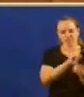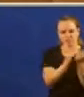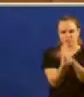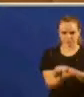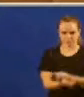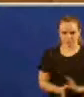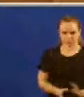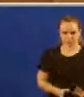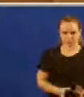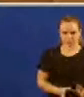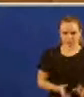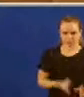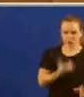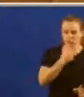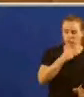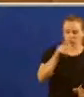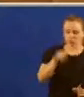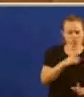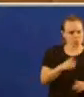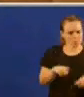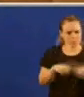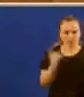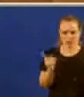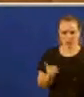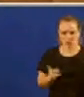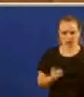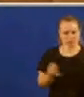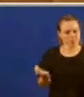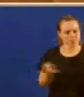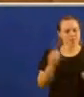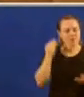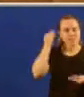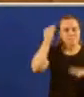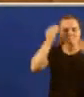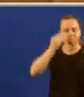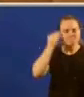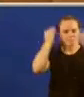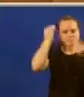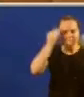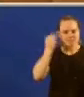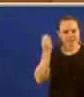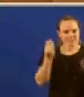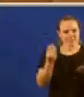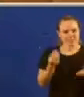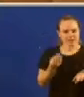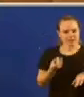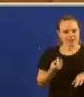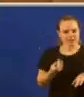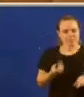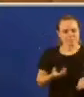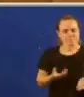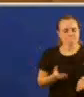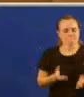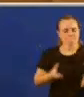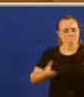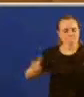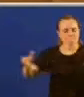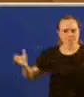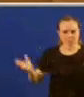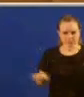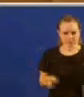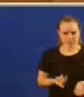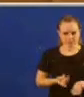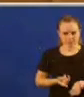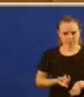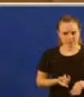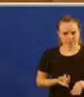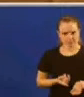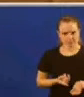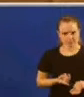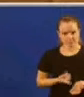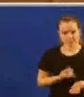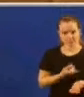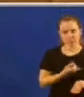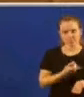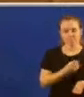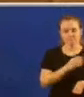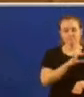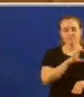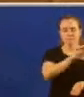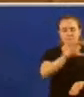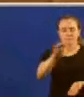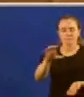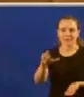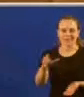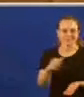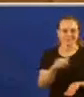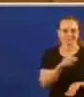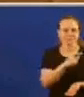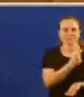e o certo é que nos creemos que temos que pensar ao grande e con ambición de país. Cada povo ten que buscar a súa